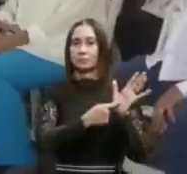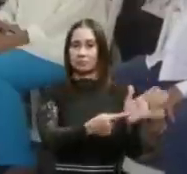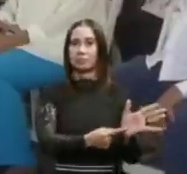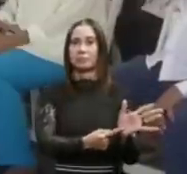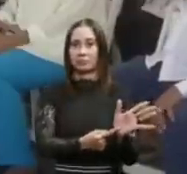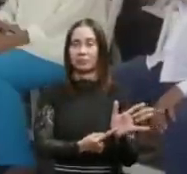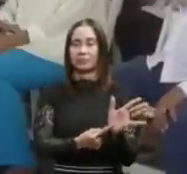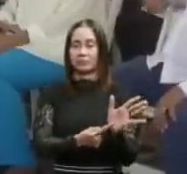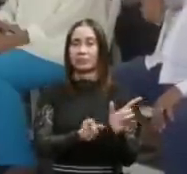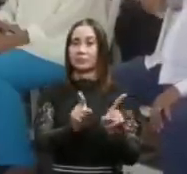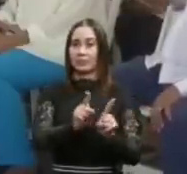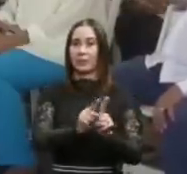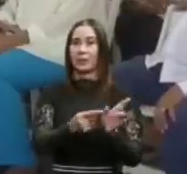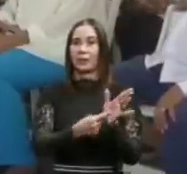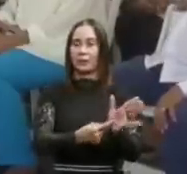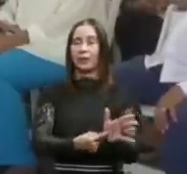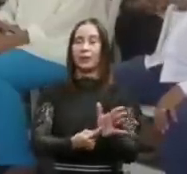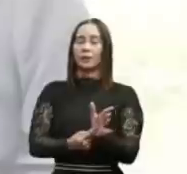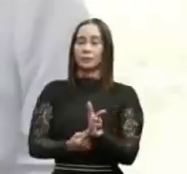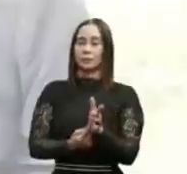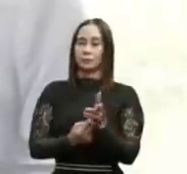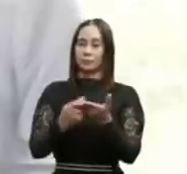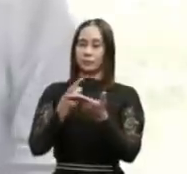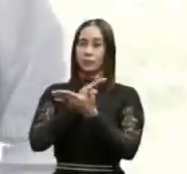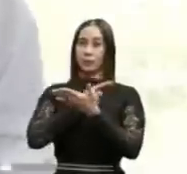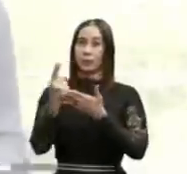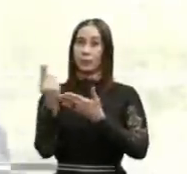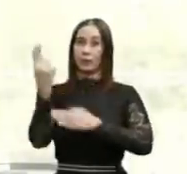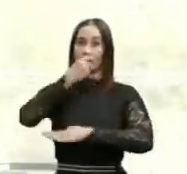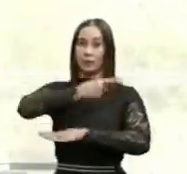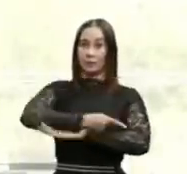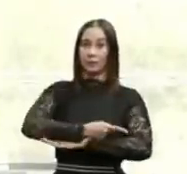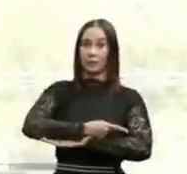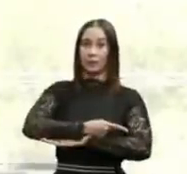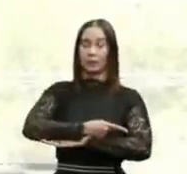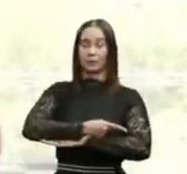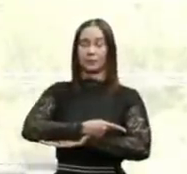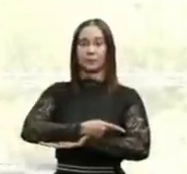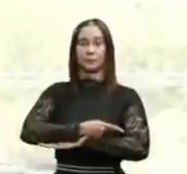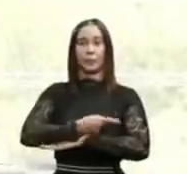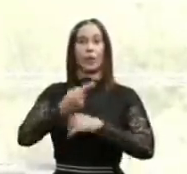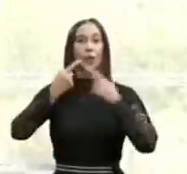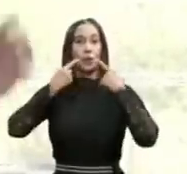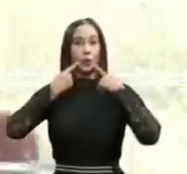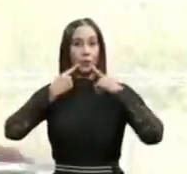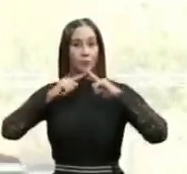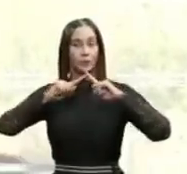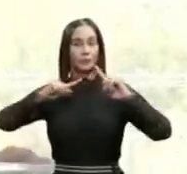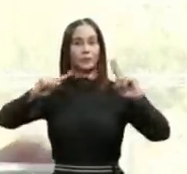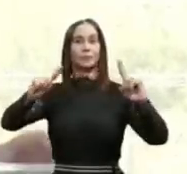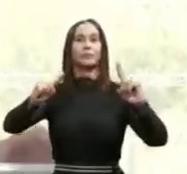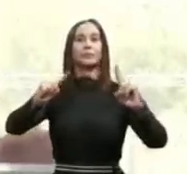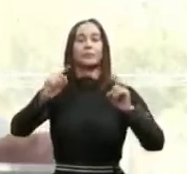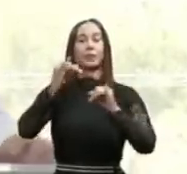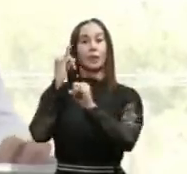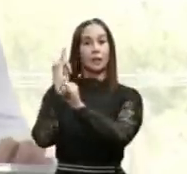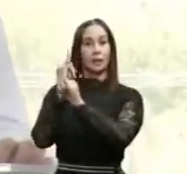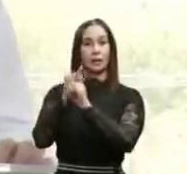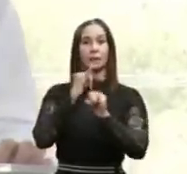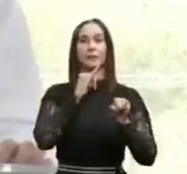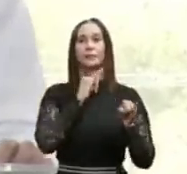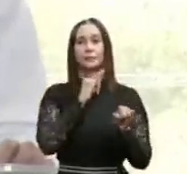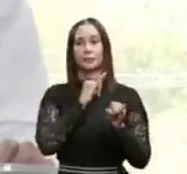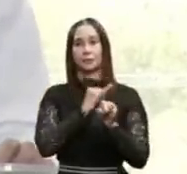estamos viendo también, y que en los próximos días ya lo anunciarán las